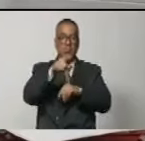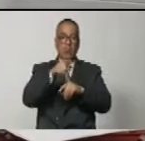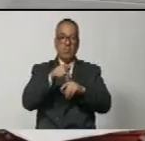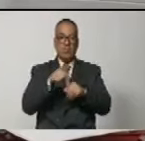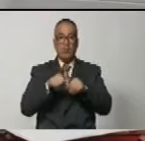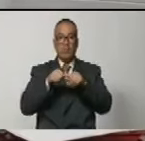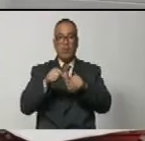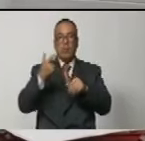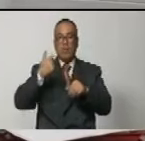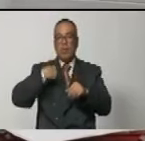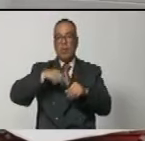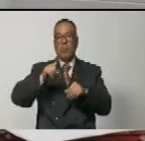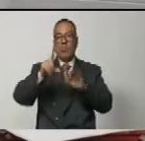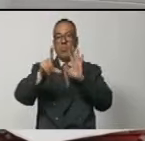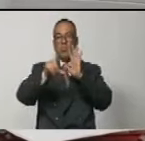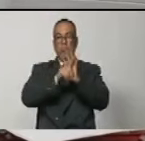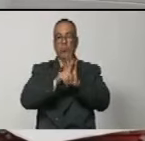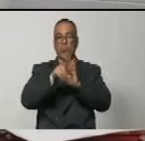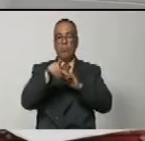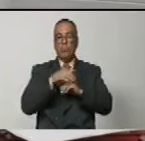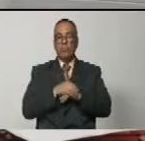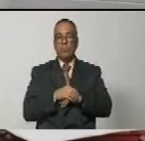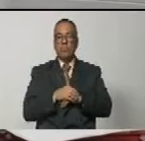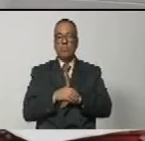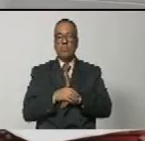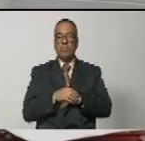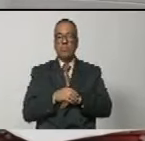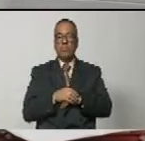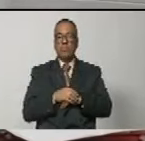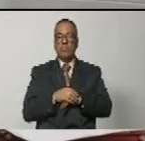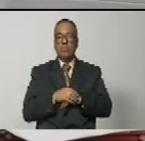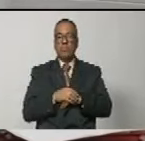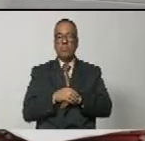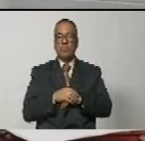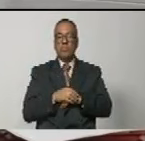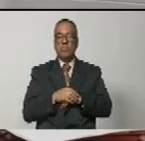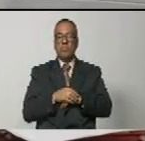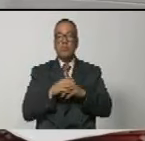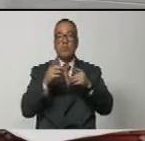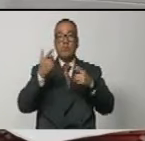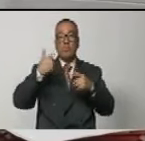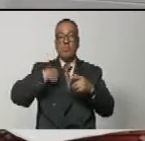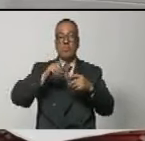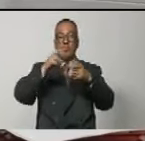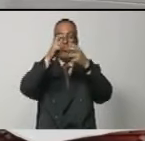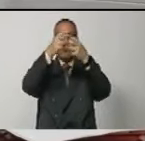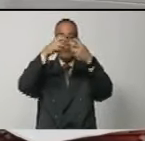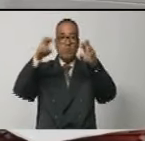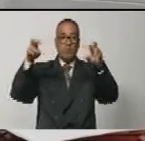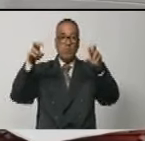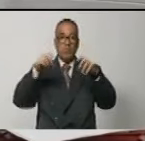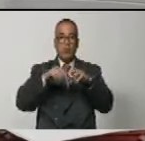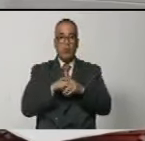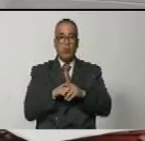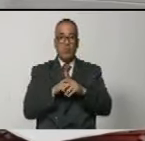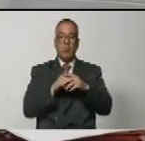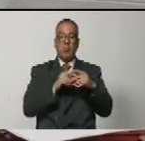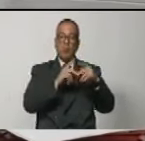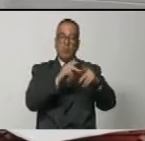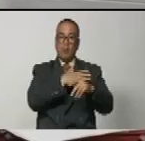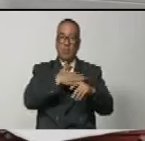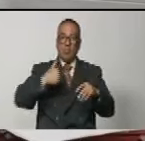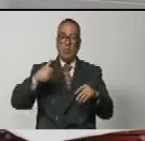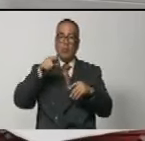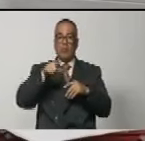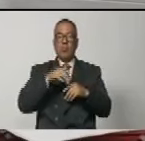contar con una ley que abarca en su título el espíritu y la